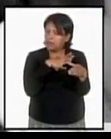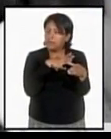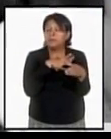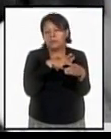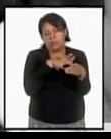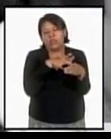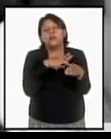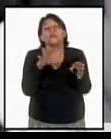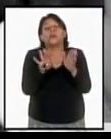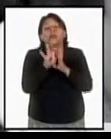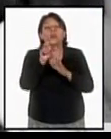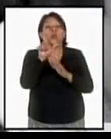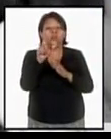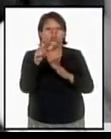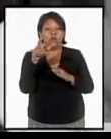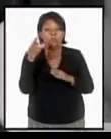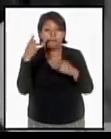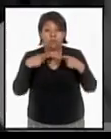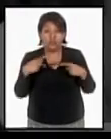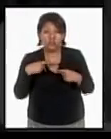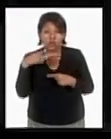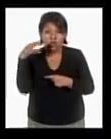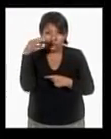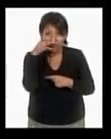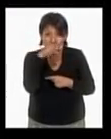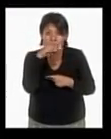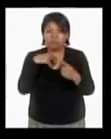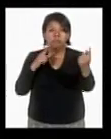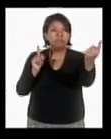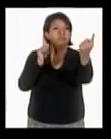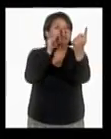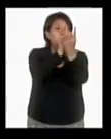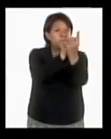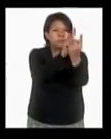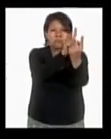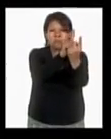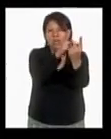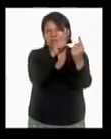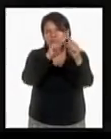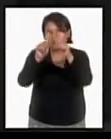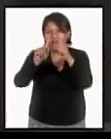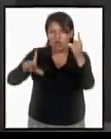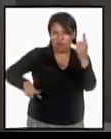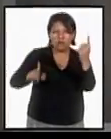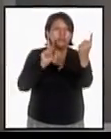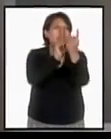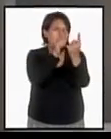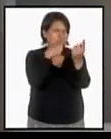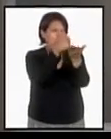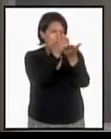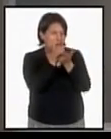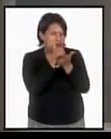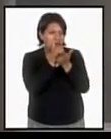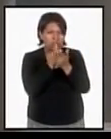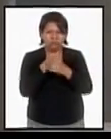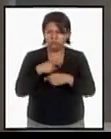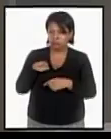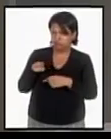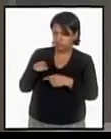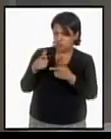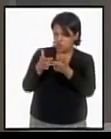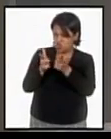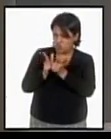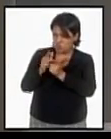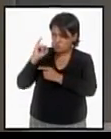es que cuando los afrodescendientes se acercan a pedir ayuda para ciertos programas, no están reconocidos ni como indígenas ni